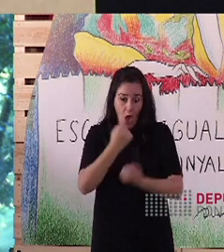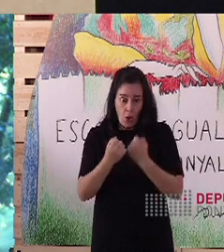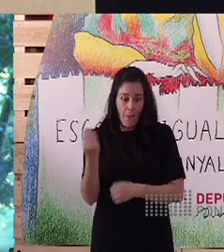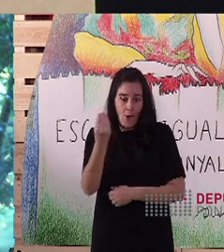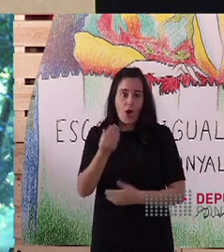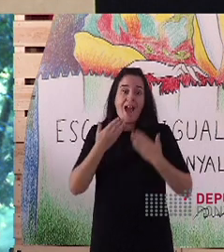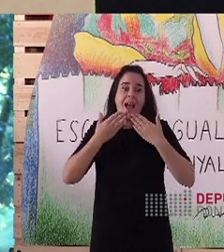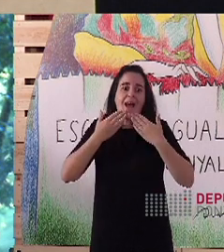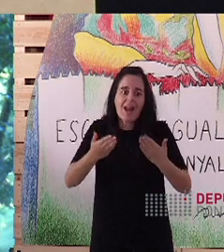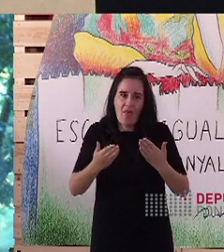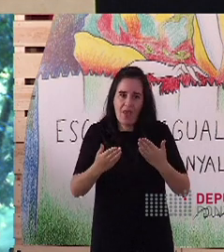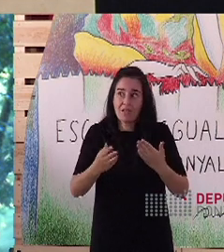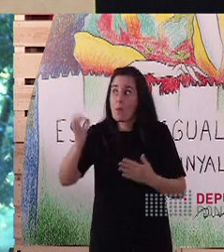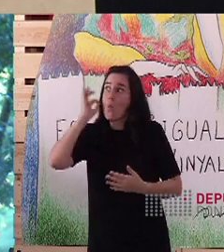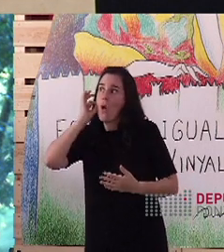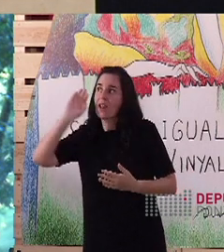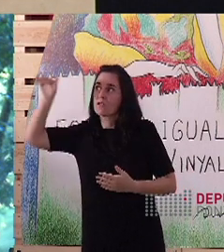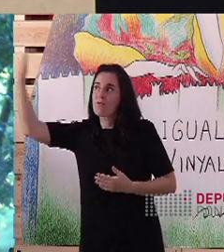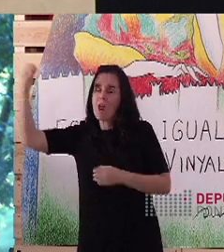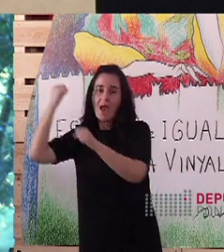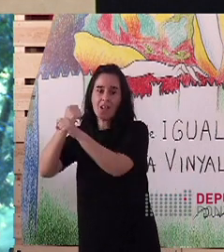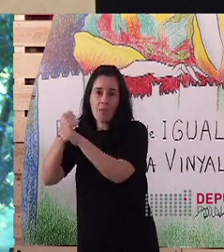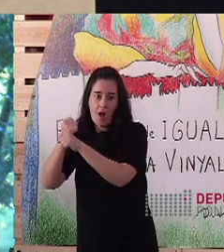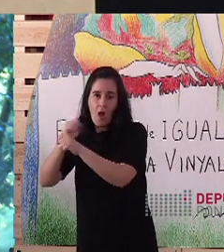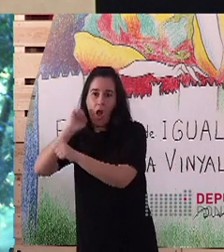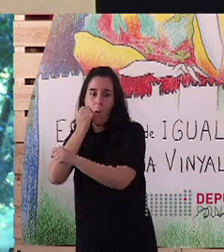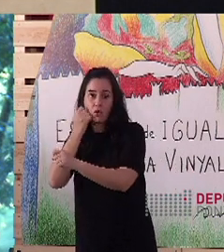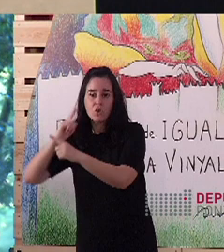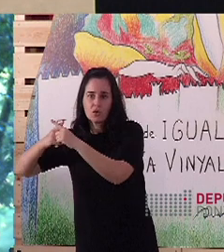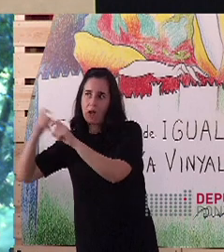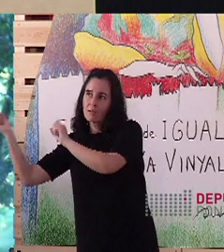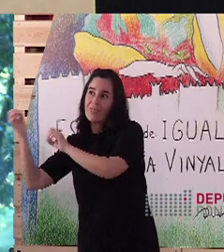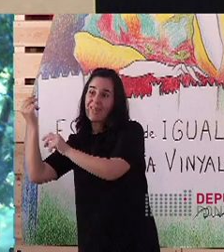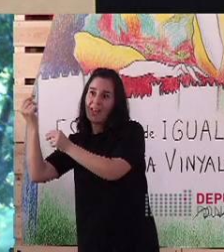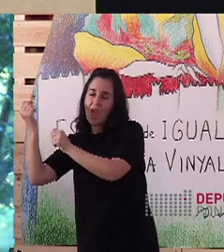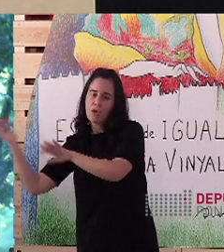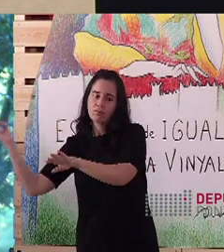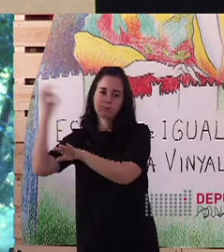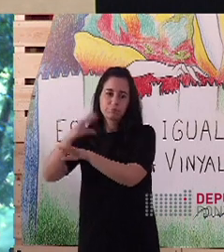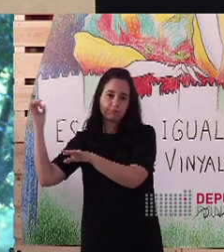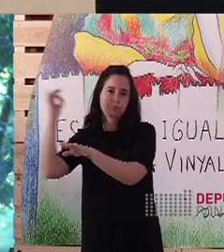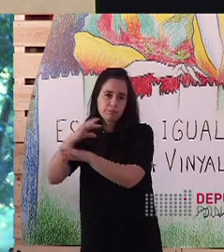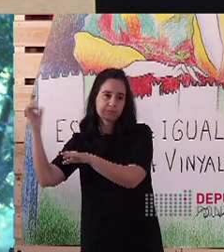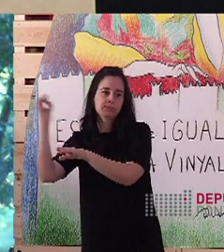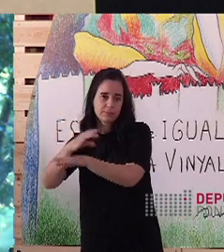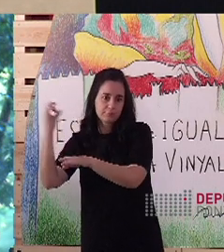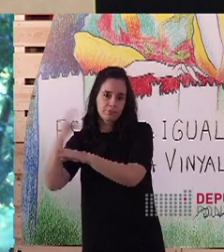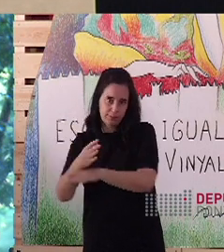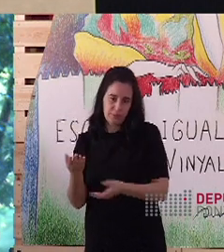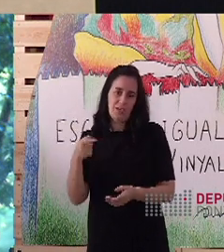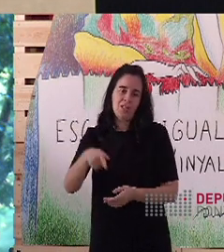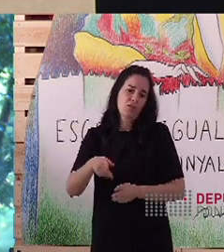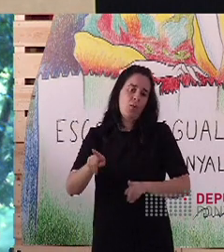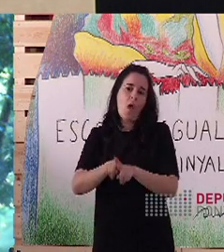son expulsadas, y una gran parte de esas personas expulsadas lo son precisamente para esta industria criminal, que es la